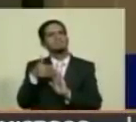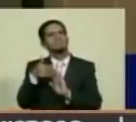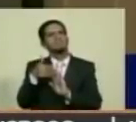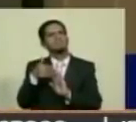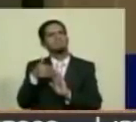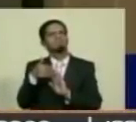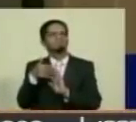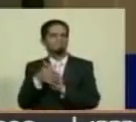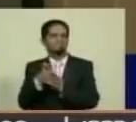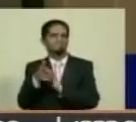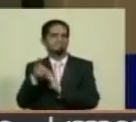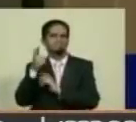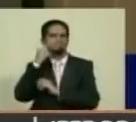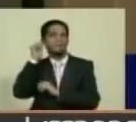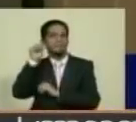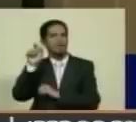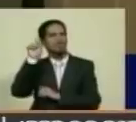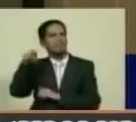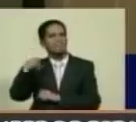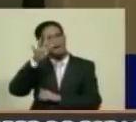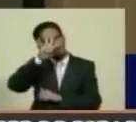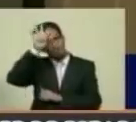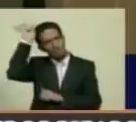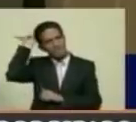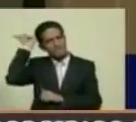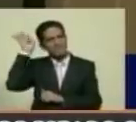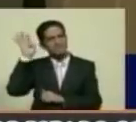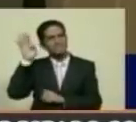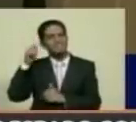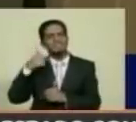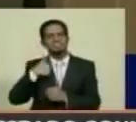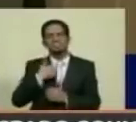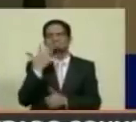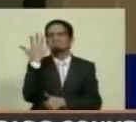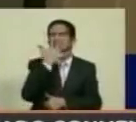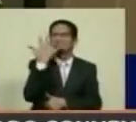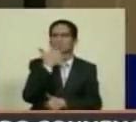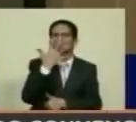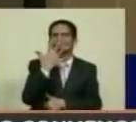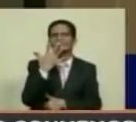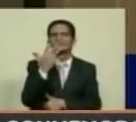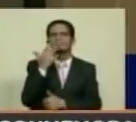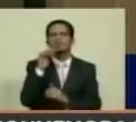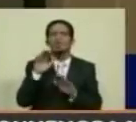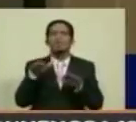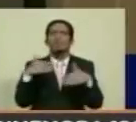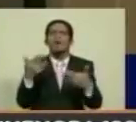diputado Robert Serra. No me quedó claro si hay cuál es el